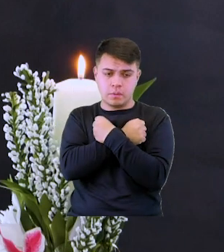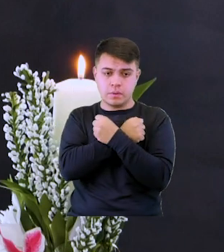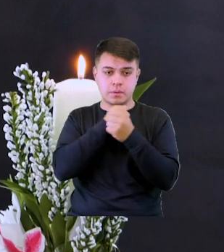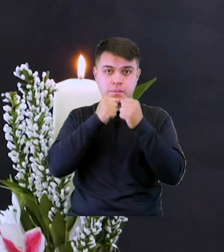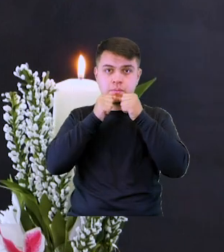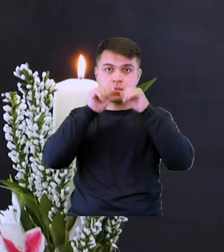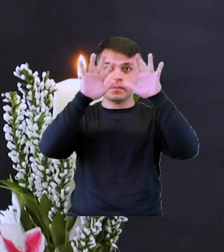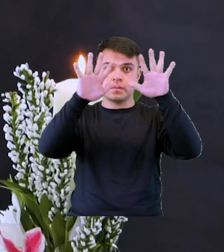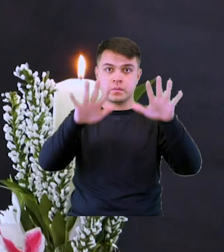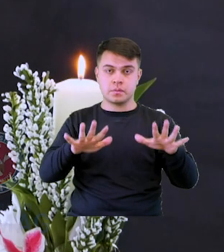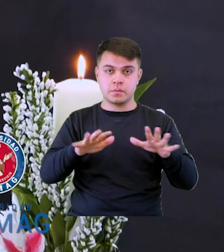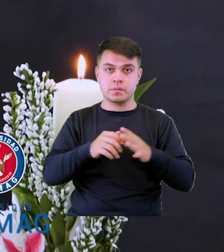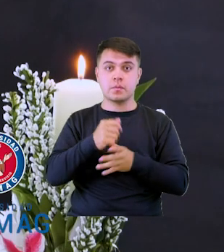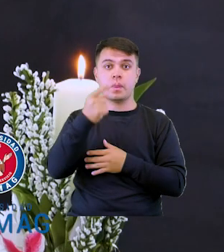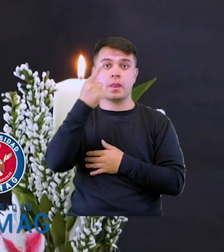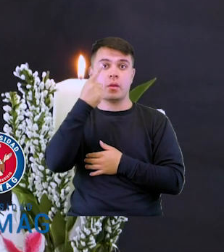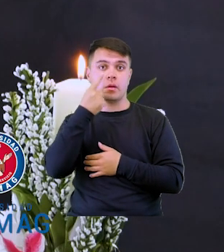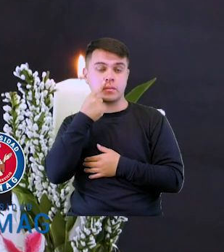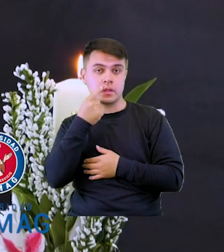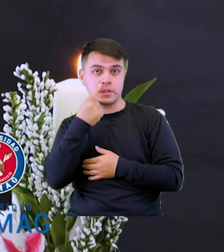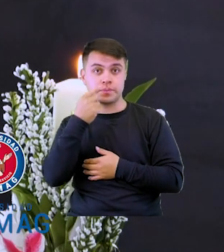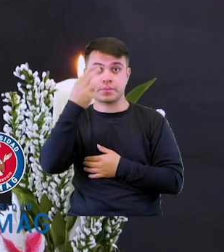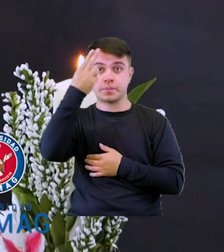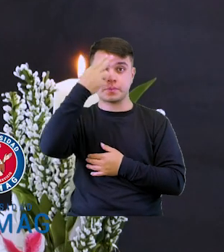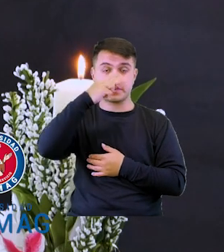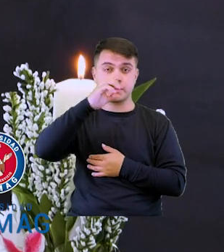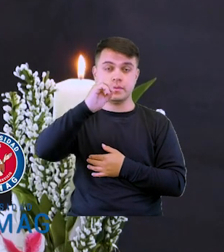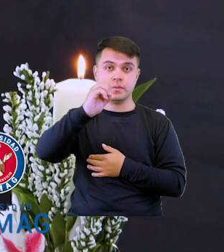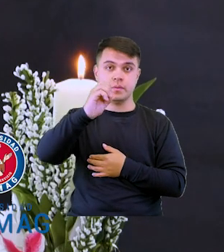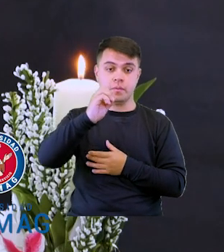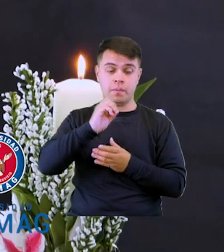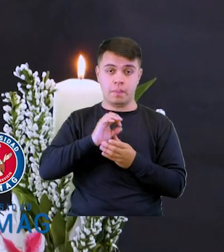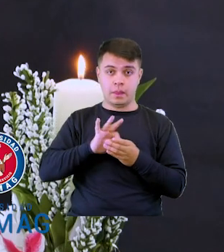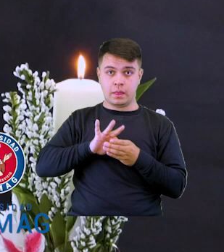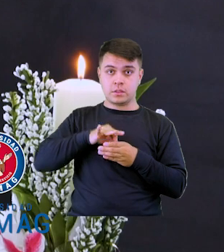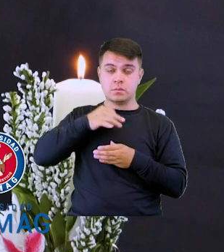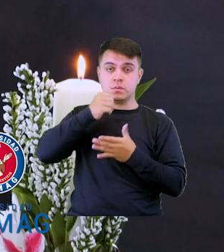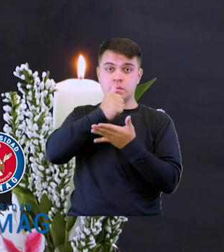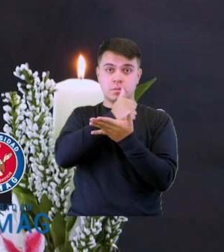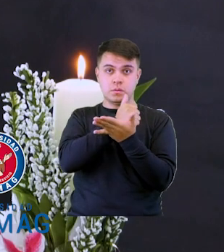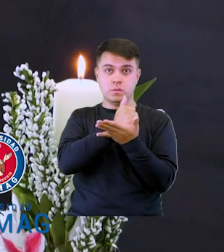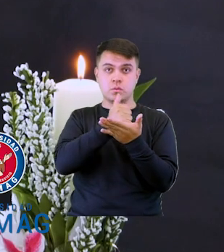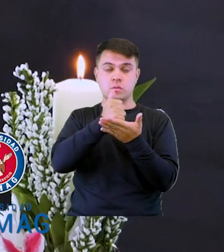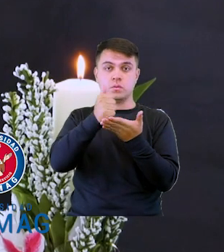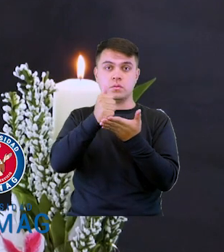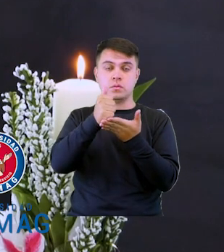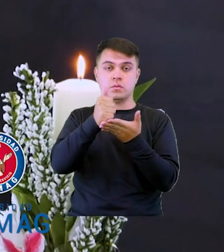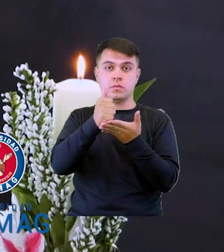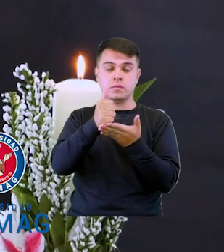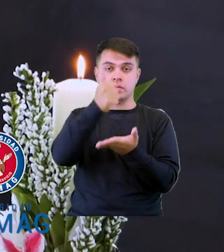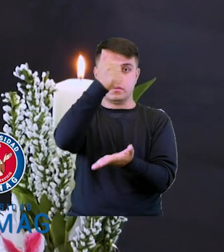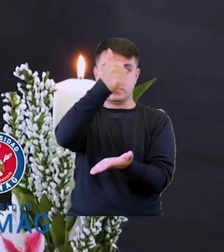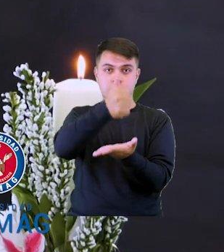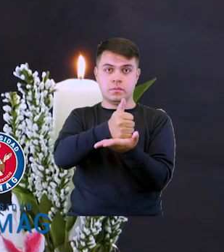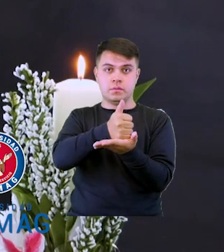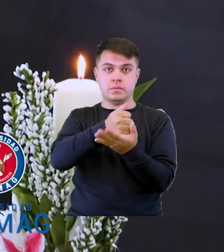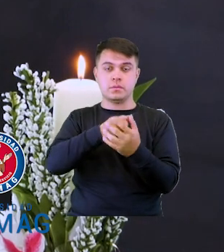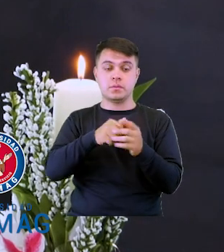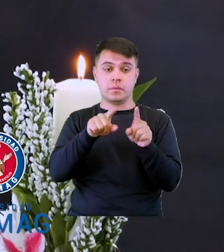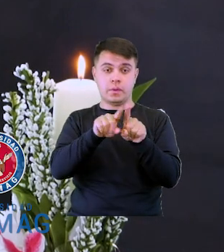los bendiga. El Padre, el Hijo y el Espíritu Santo. Amén.